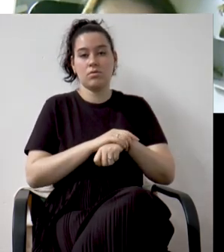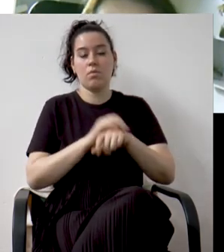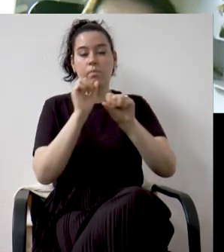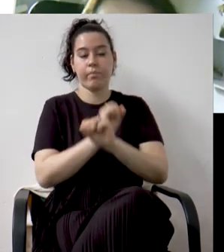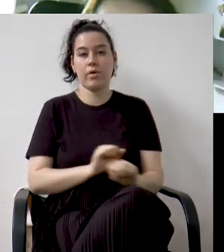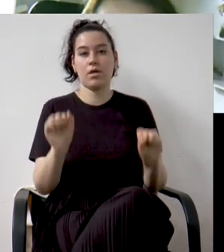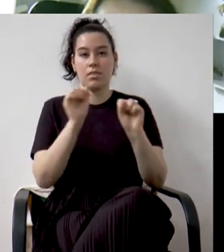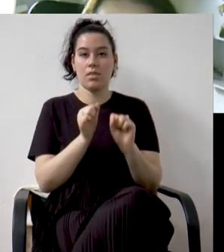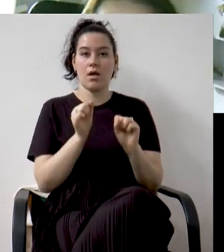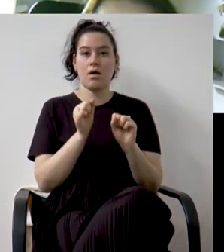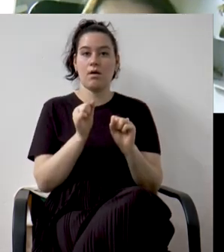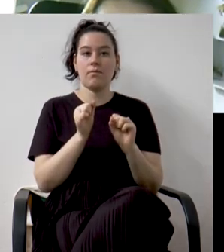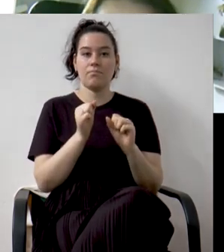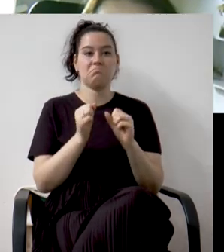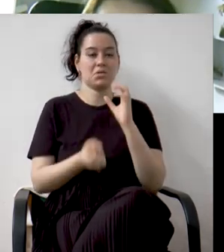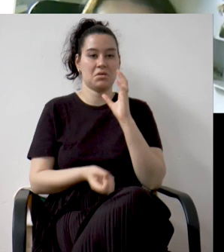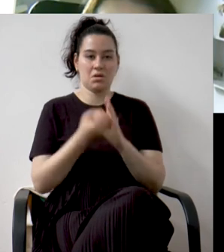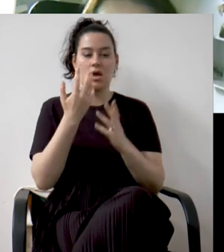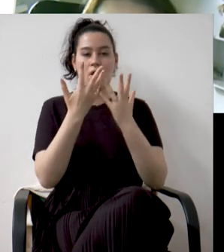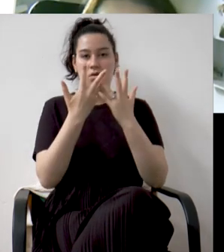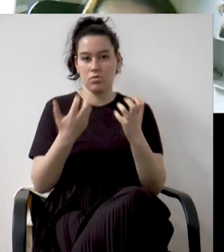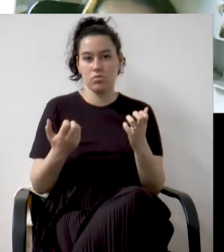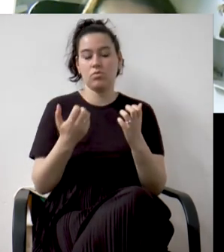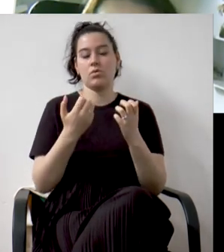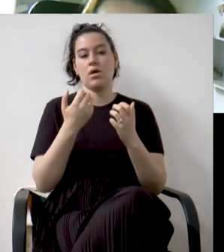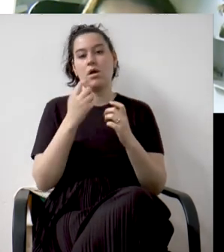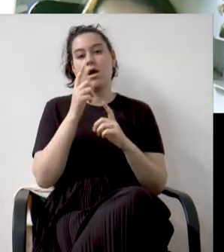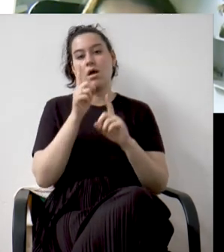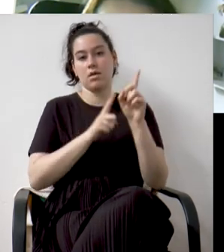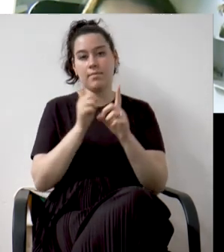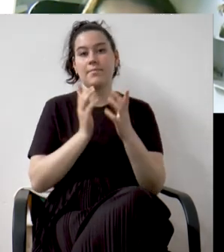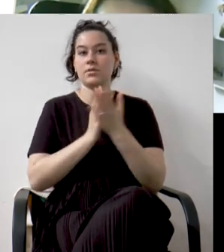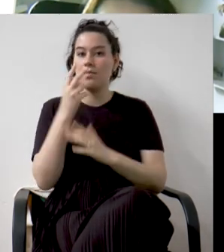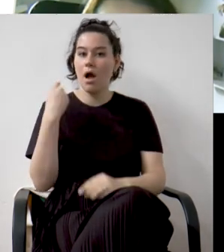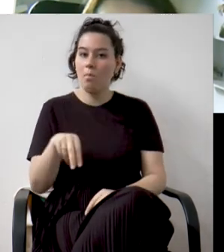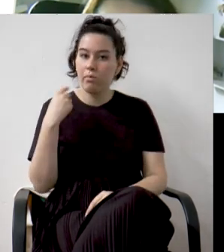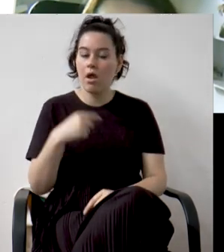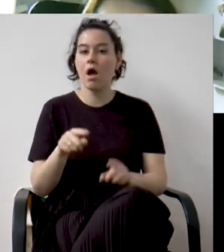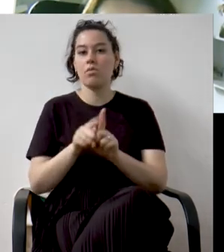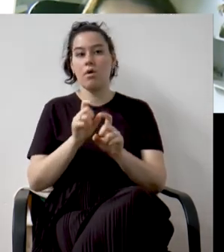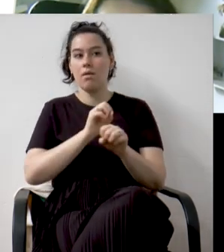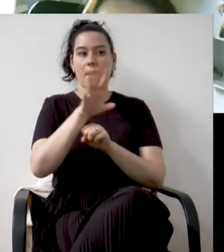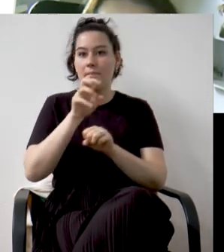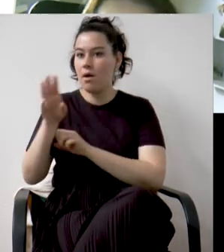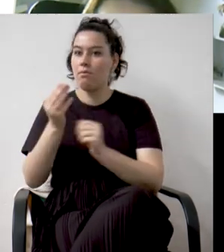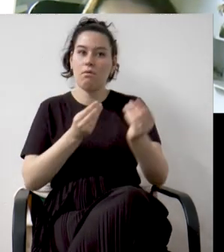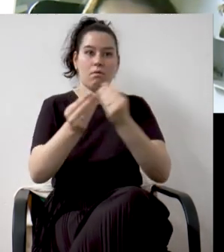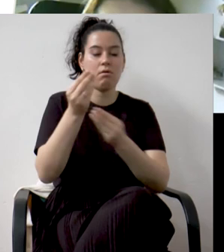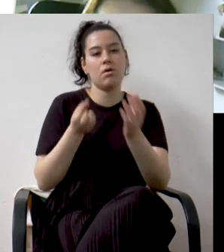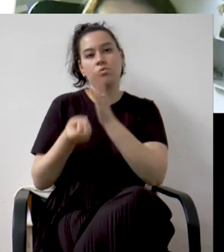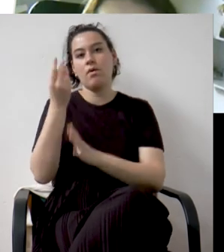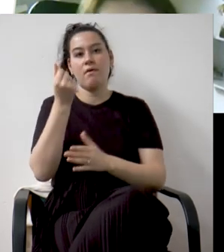podemos generar estructuras académicas, pero no tenemos que apurarnos en la transferencia de los cargos, en la transferencia de los